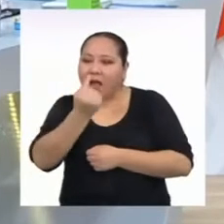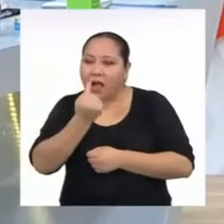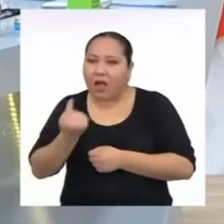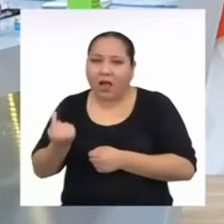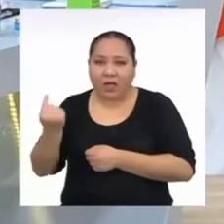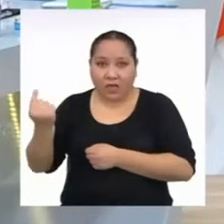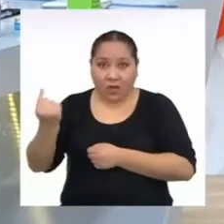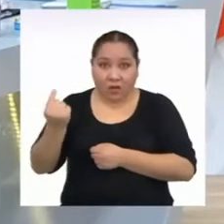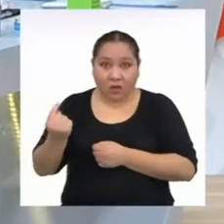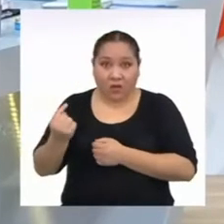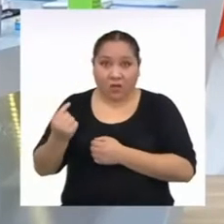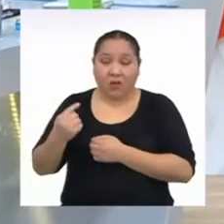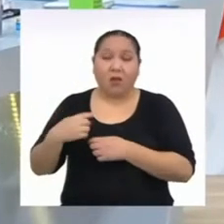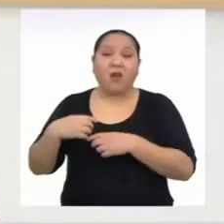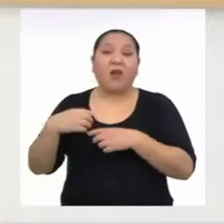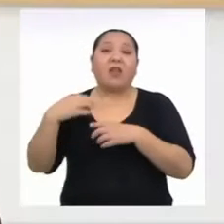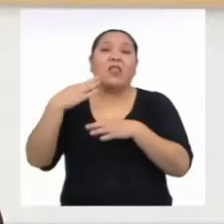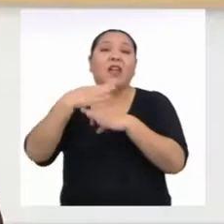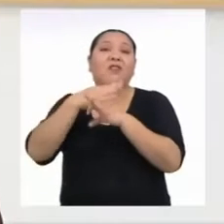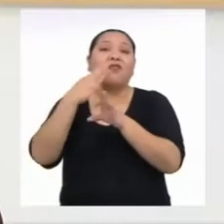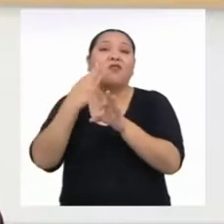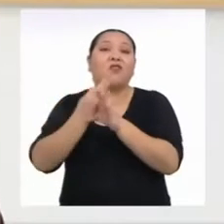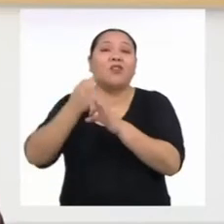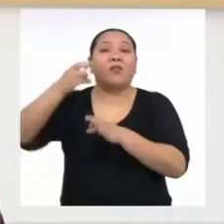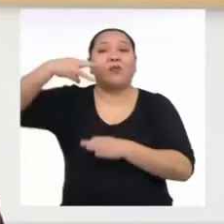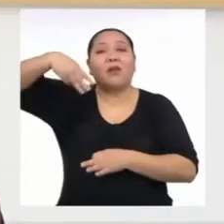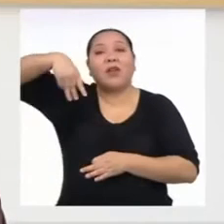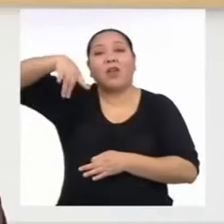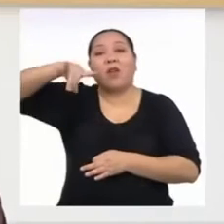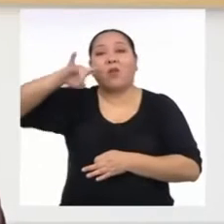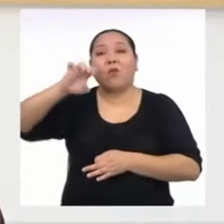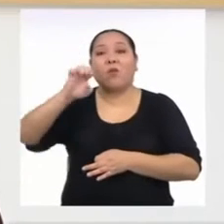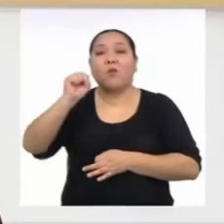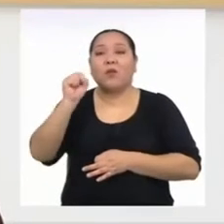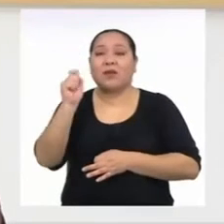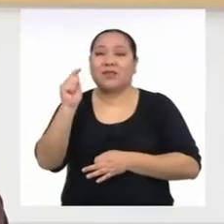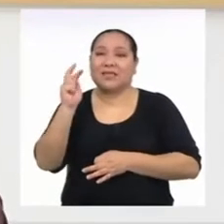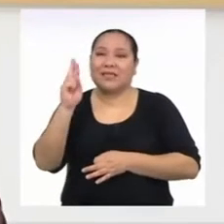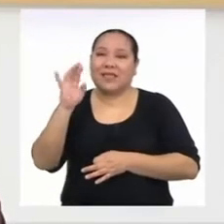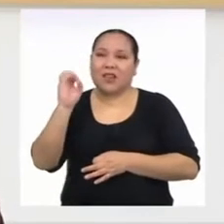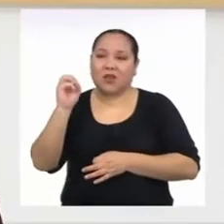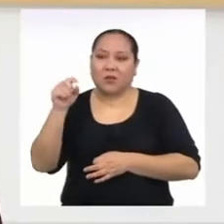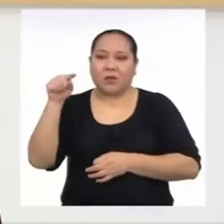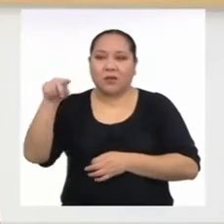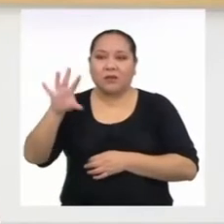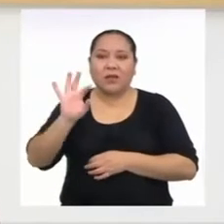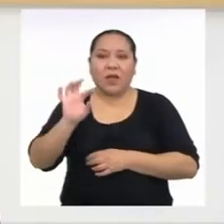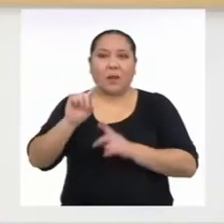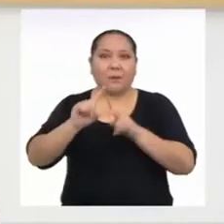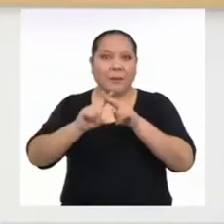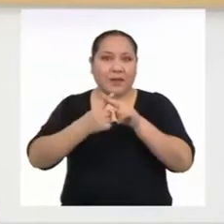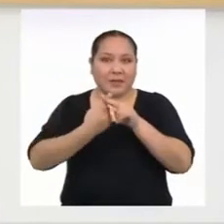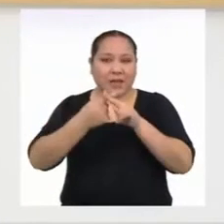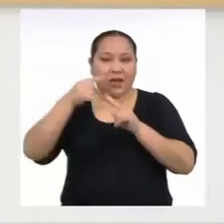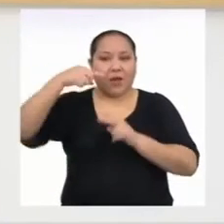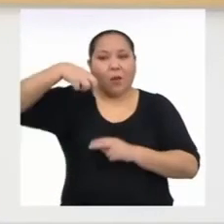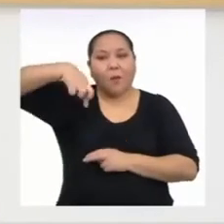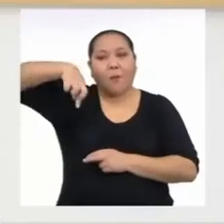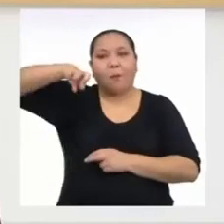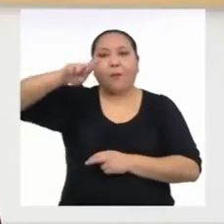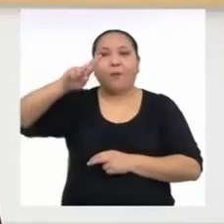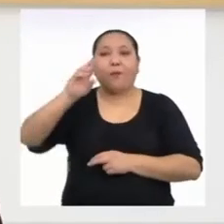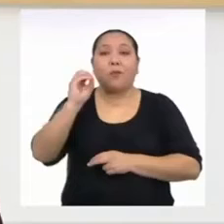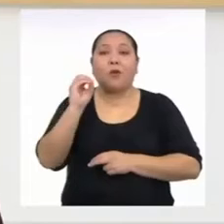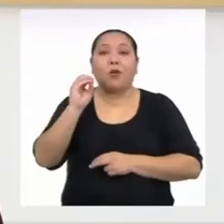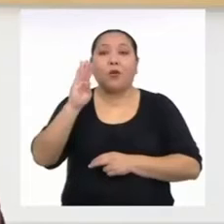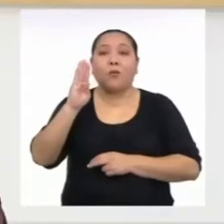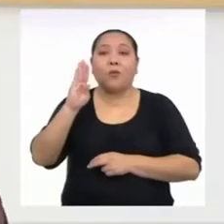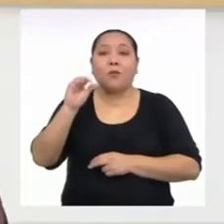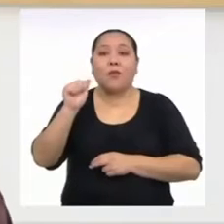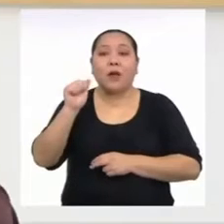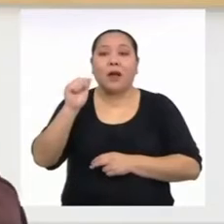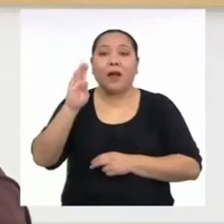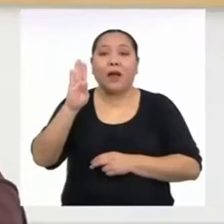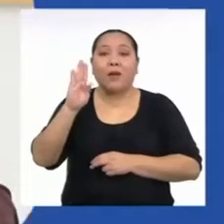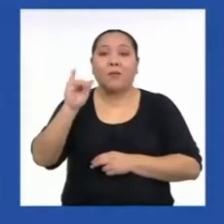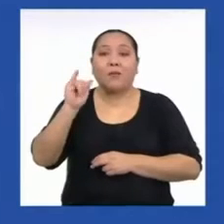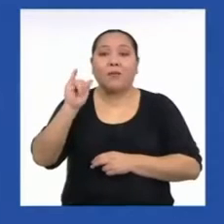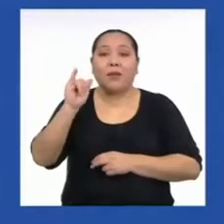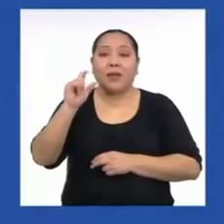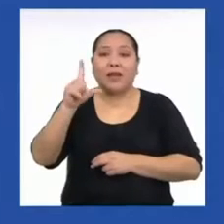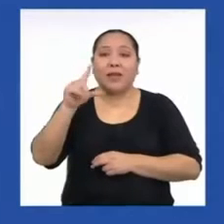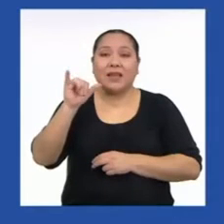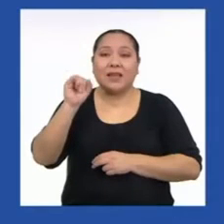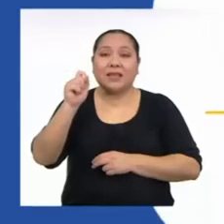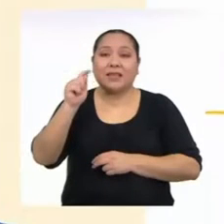deben realizar en una encuesta. Y empezaremos por los probabilísticos. El primero a explicar es el muestreo aleatorio